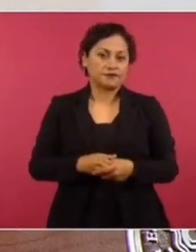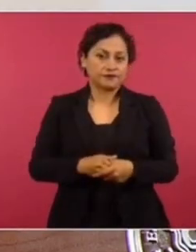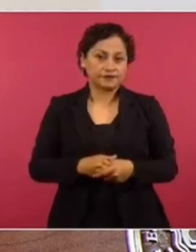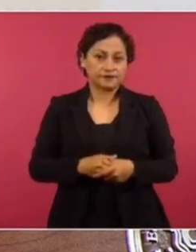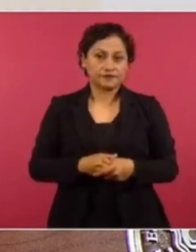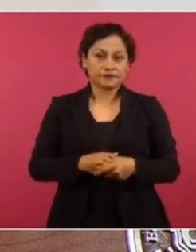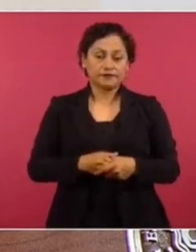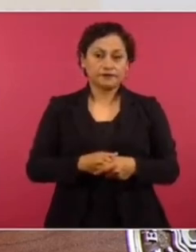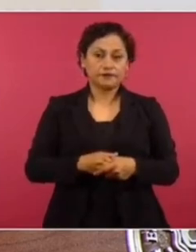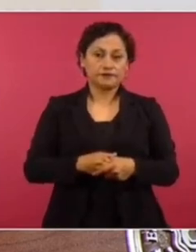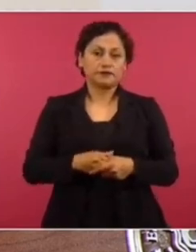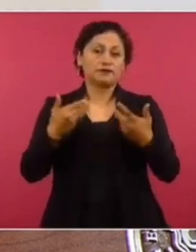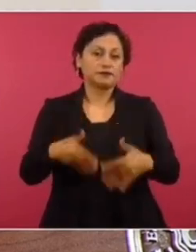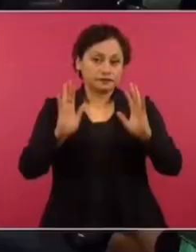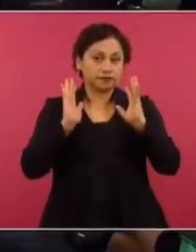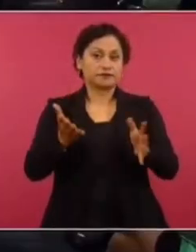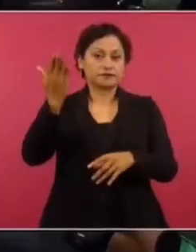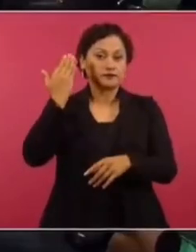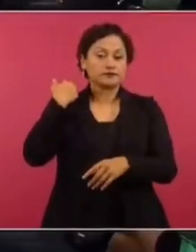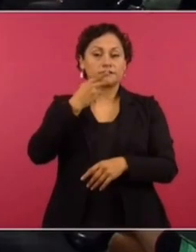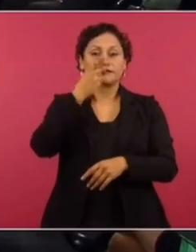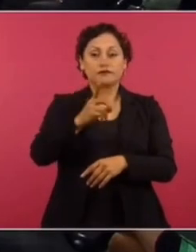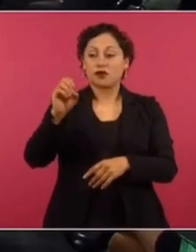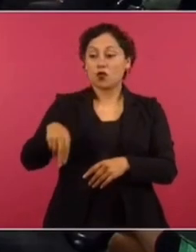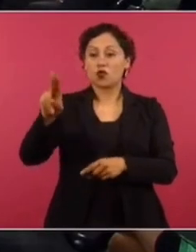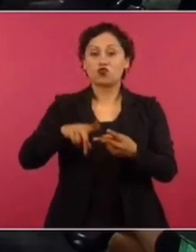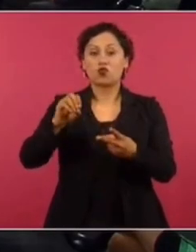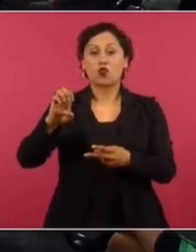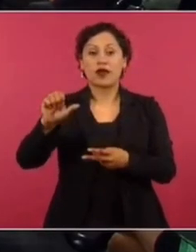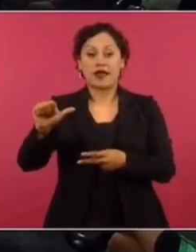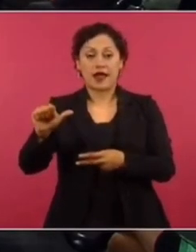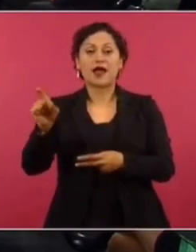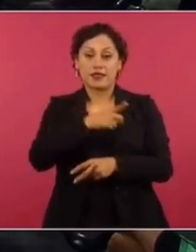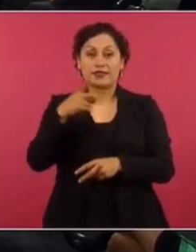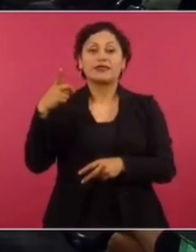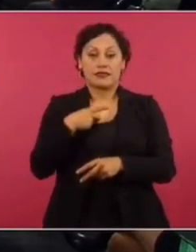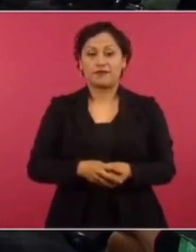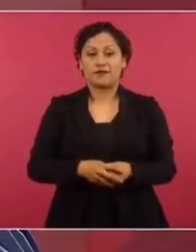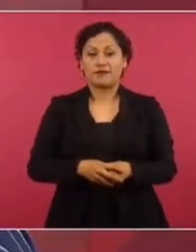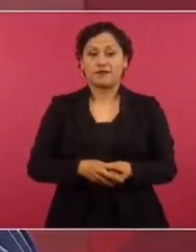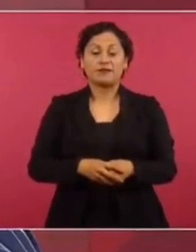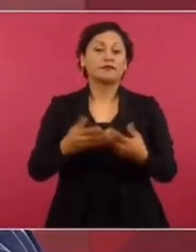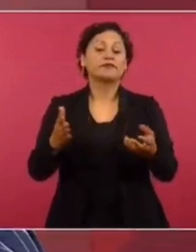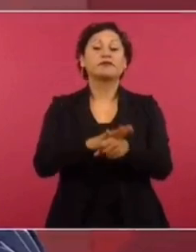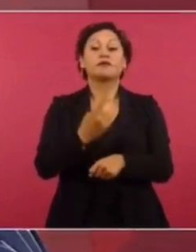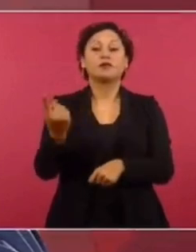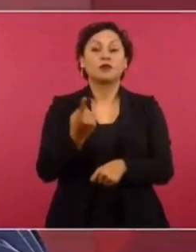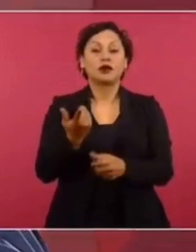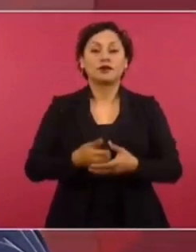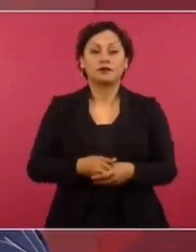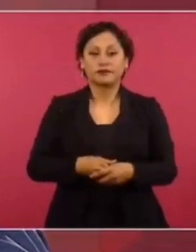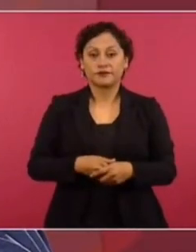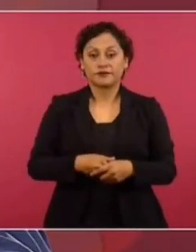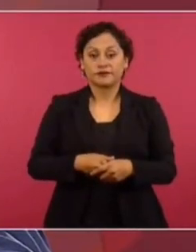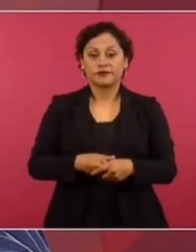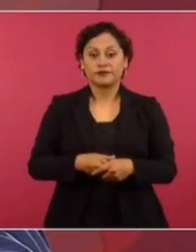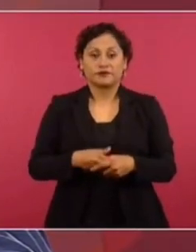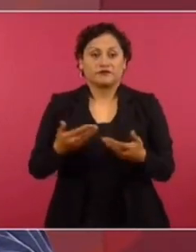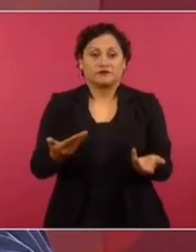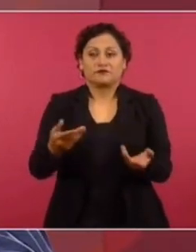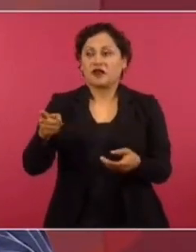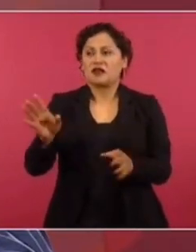OEA, que ya lo he dicho en otras ocasiones, tanto la ONU como la OEA deben de ser reformadas, porque están como